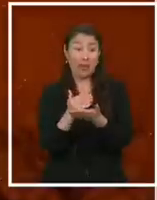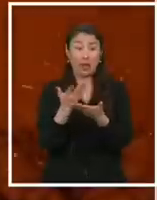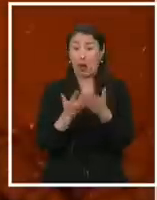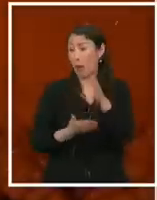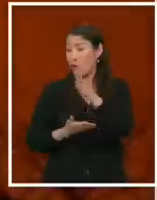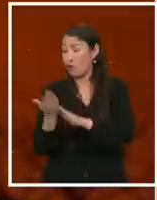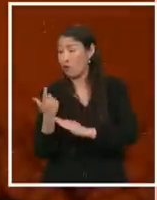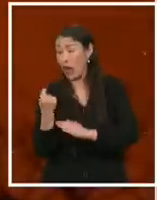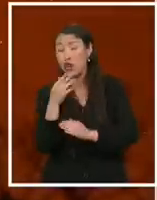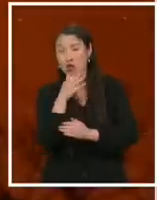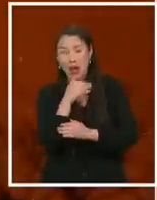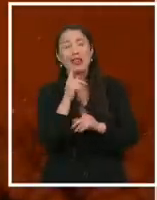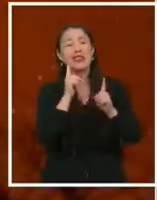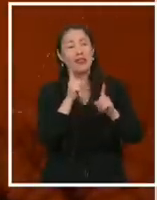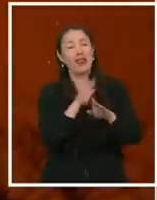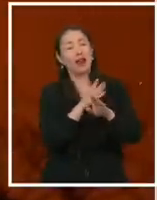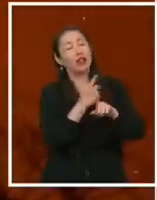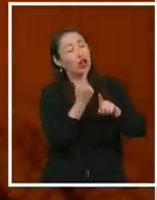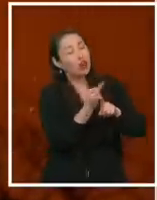ejecutarlo rápidamente